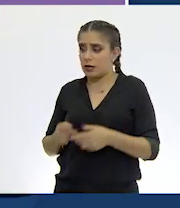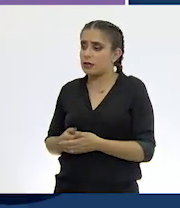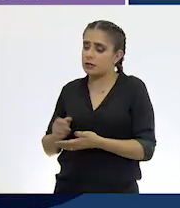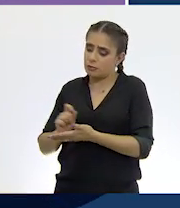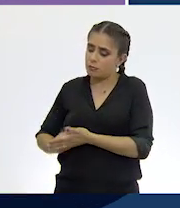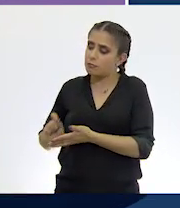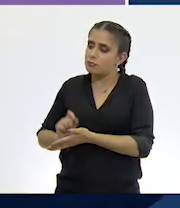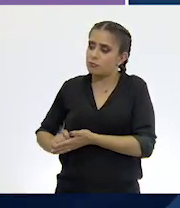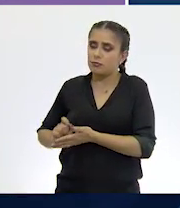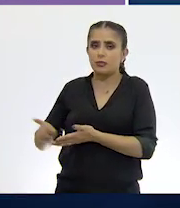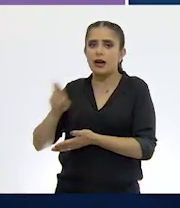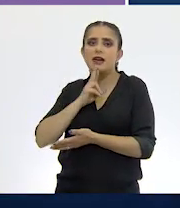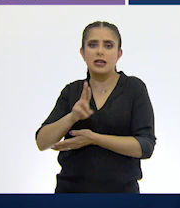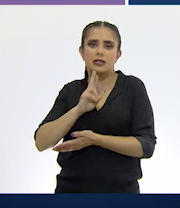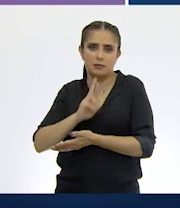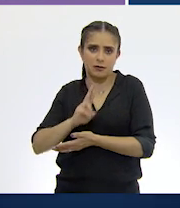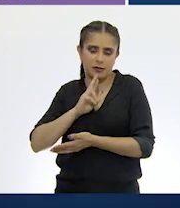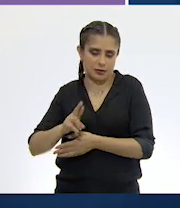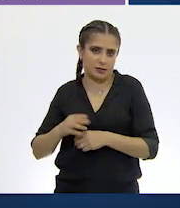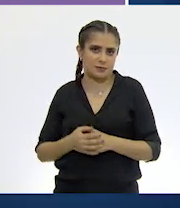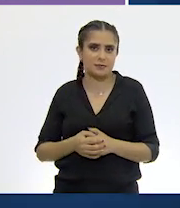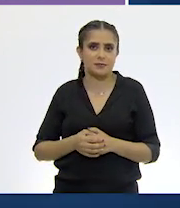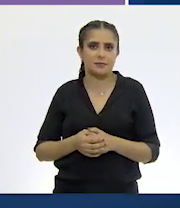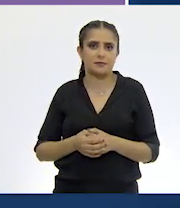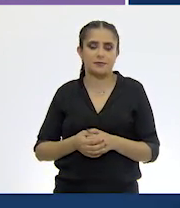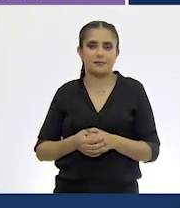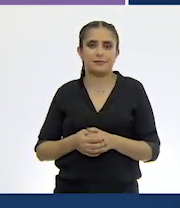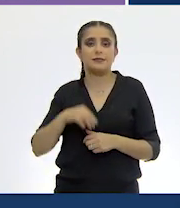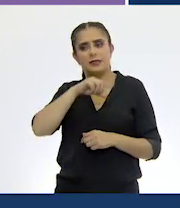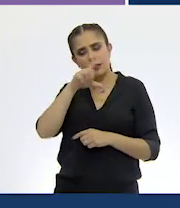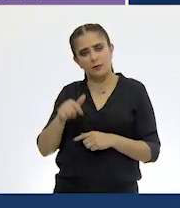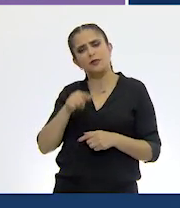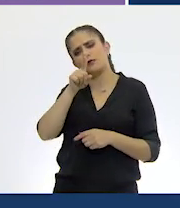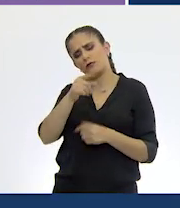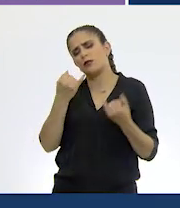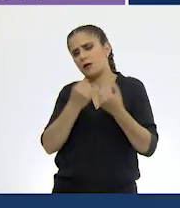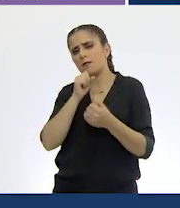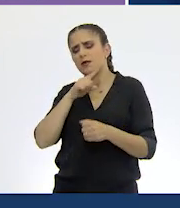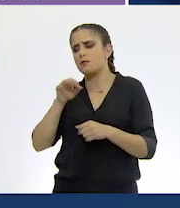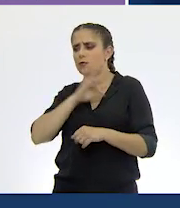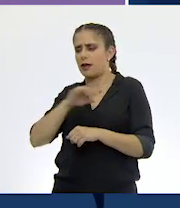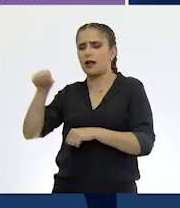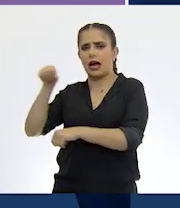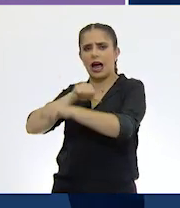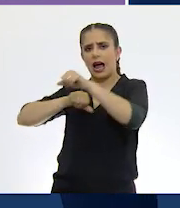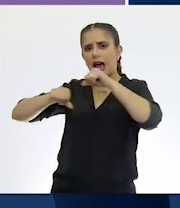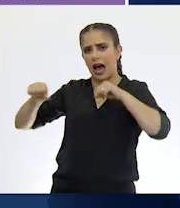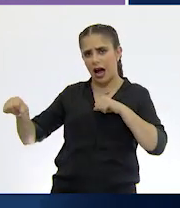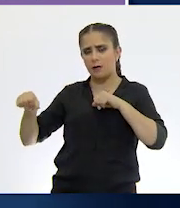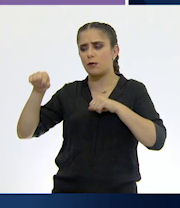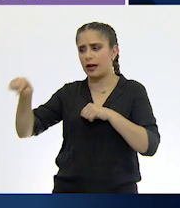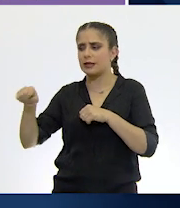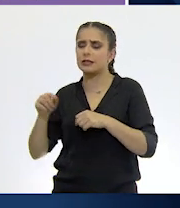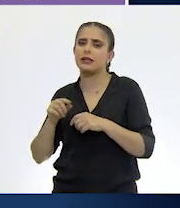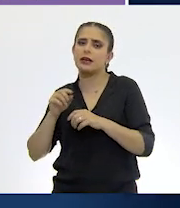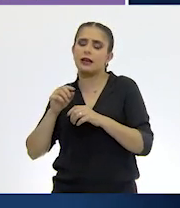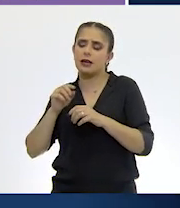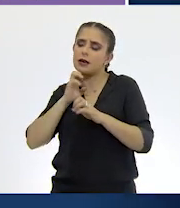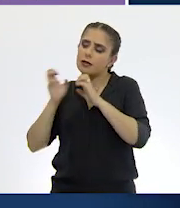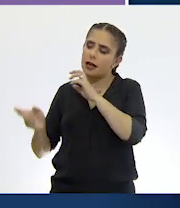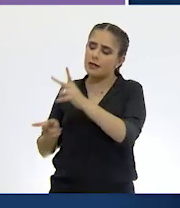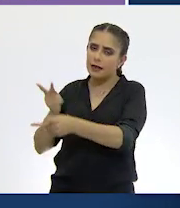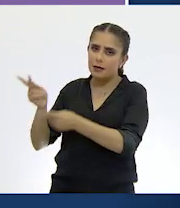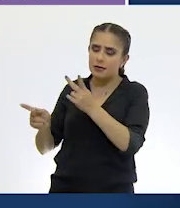observador. Después intercambiar los papeles para que practiquen las diferentes funciones. Finalmente, cuidar que